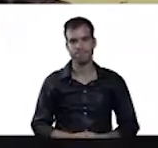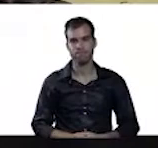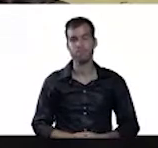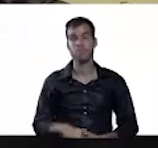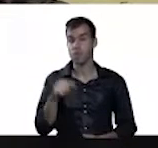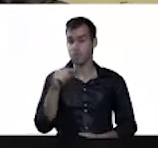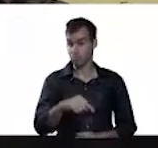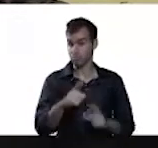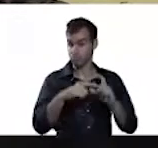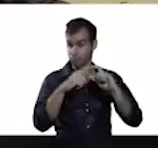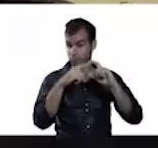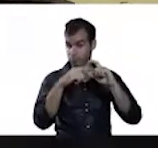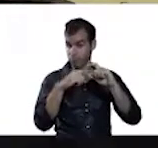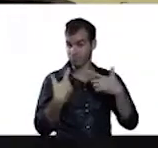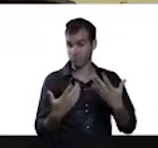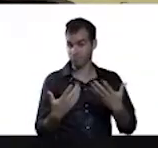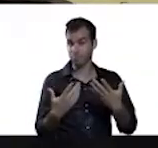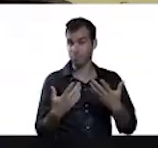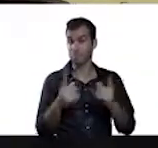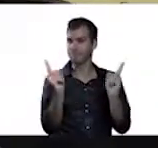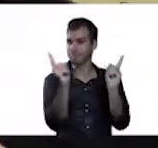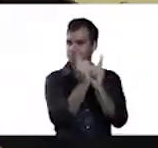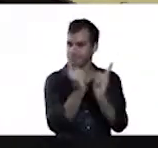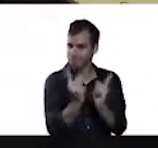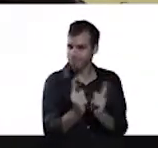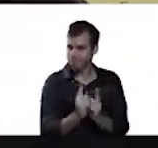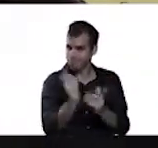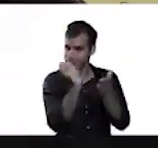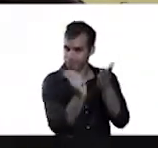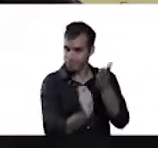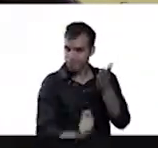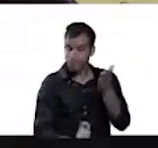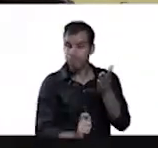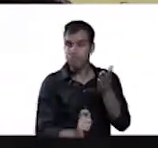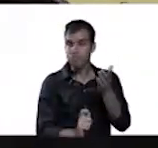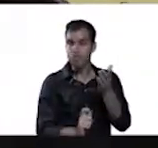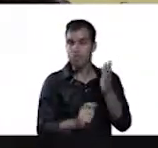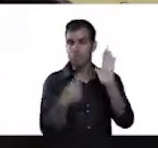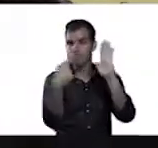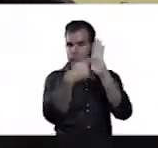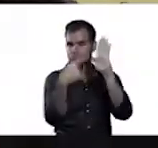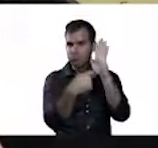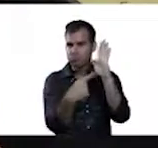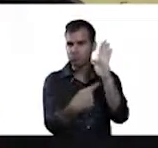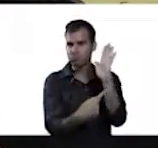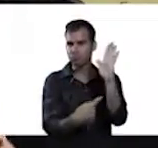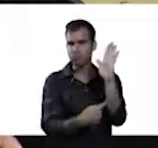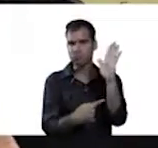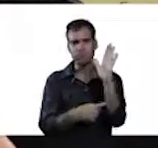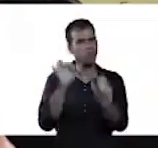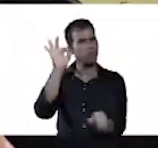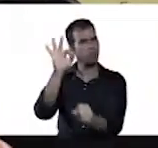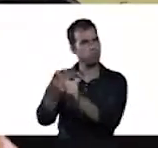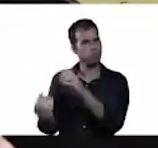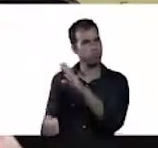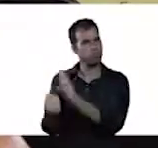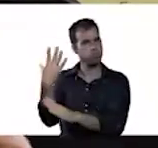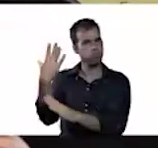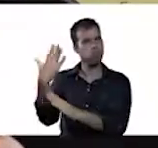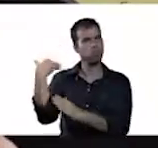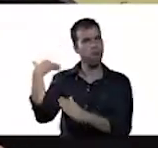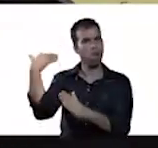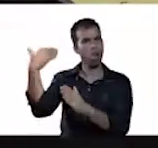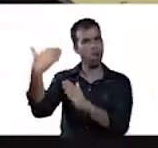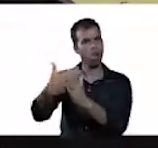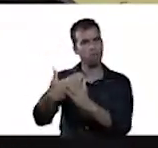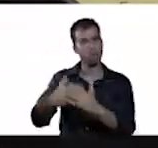educación. De este contenido, se debe hacer un resumen de los elementos que fueron dando